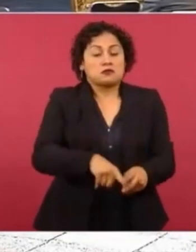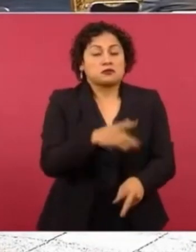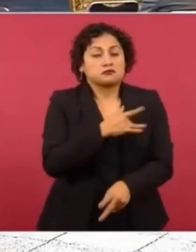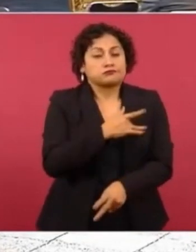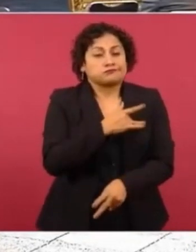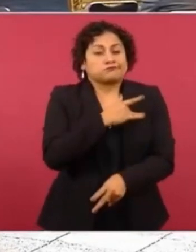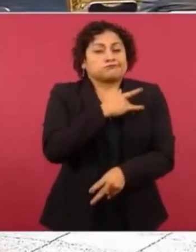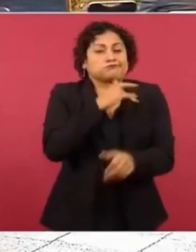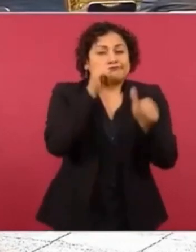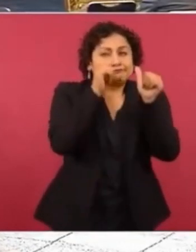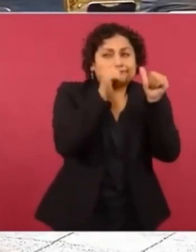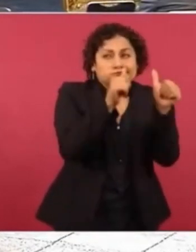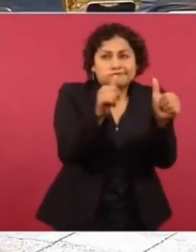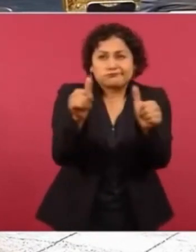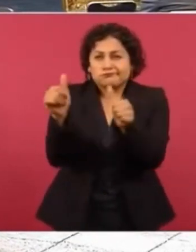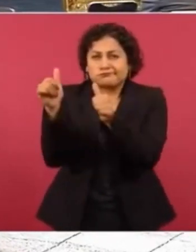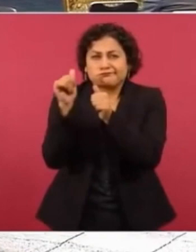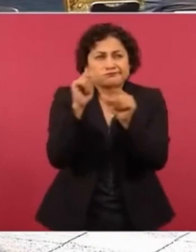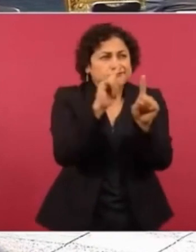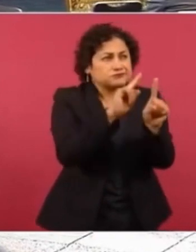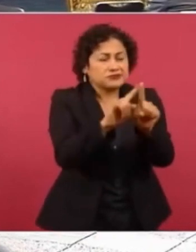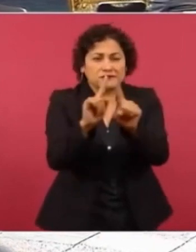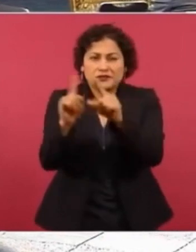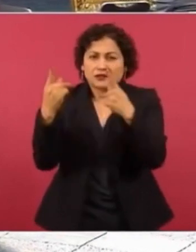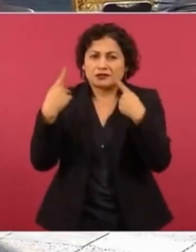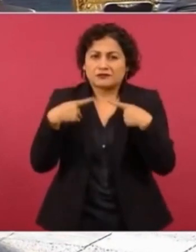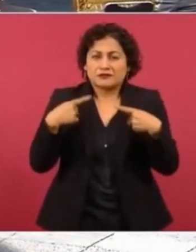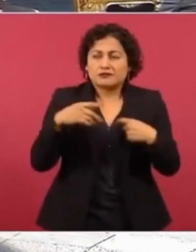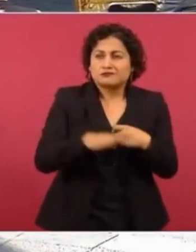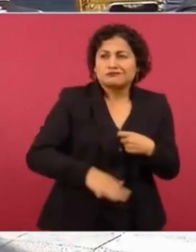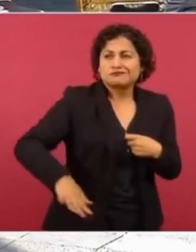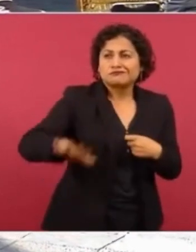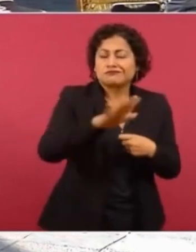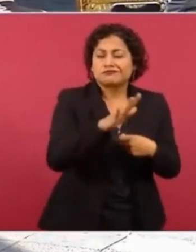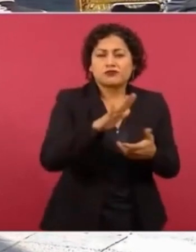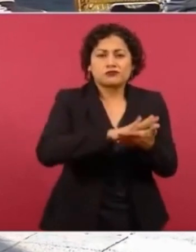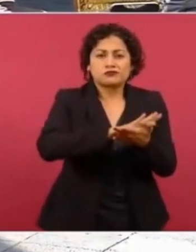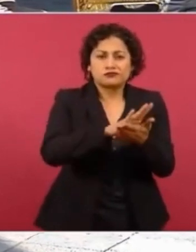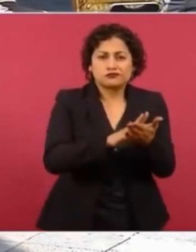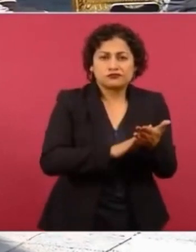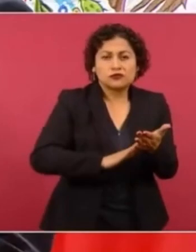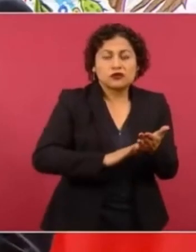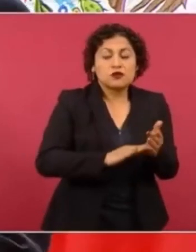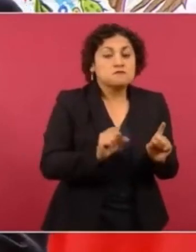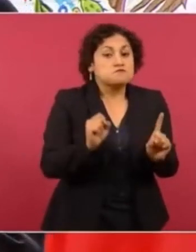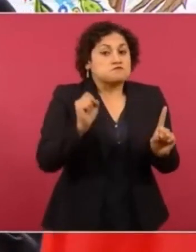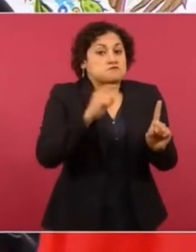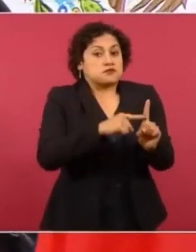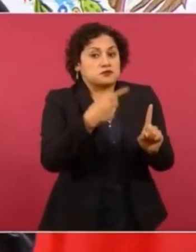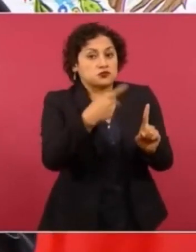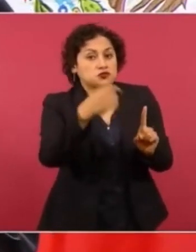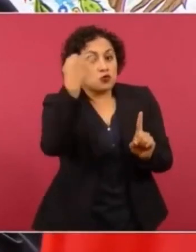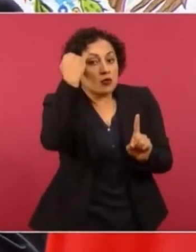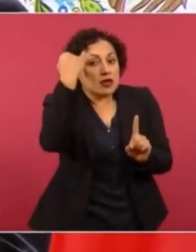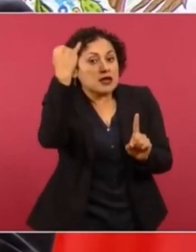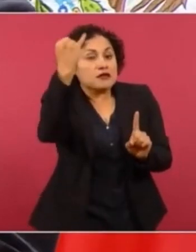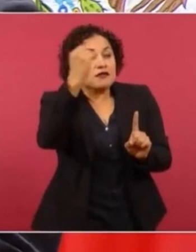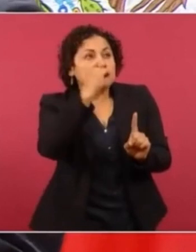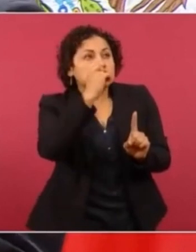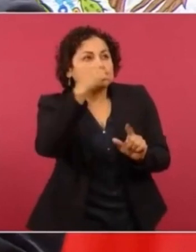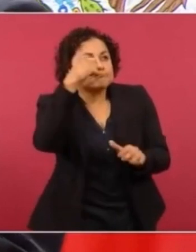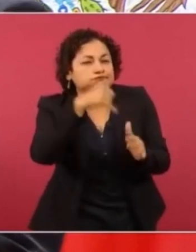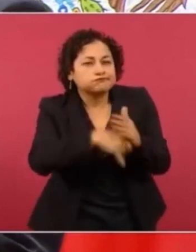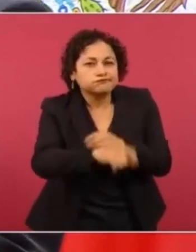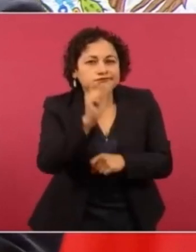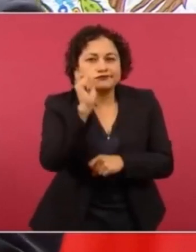siempre preocupada por la salud de Los humildes Y atraído por el espiritismo en lugar de formarse en la mentalidad